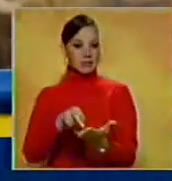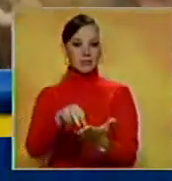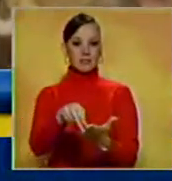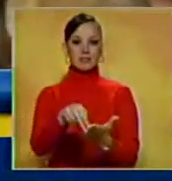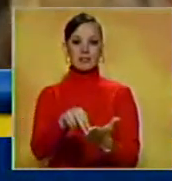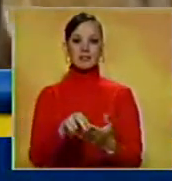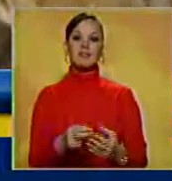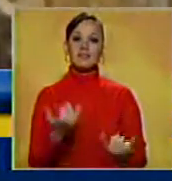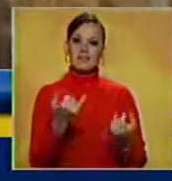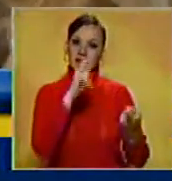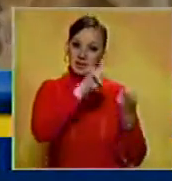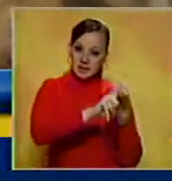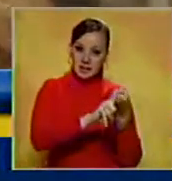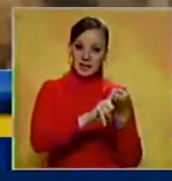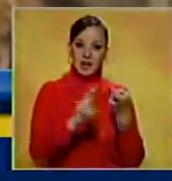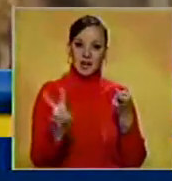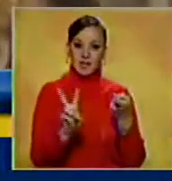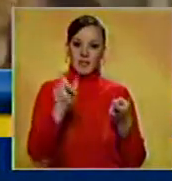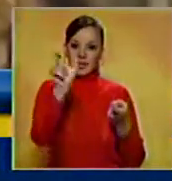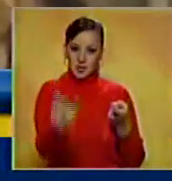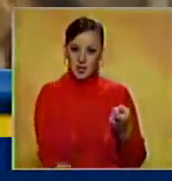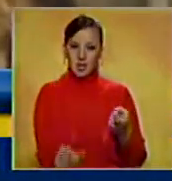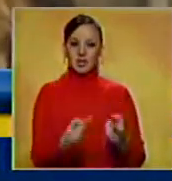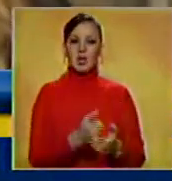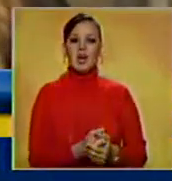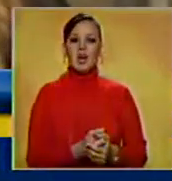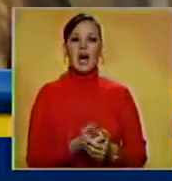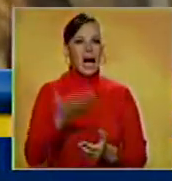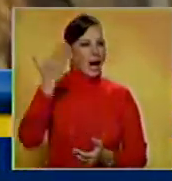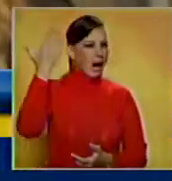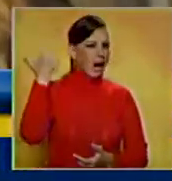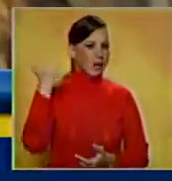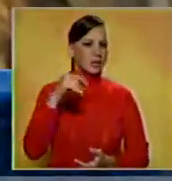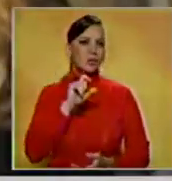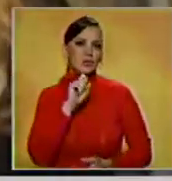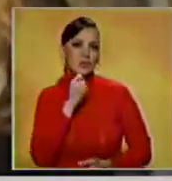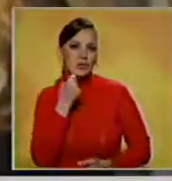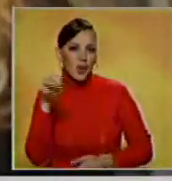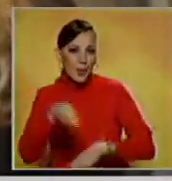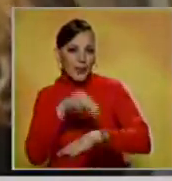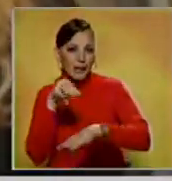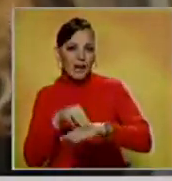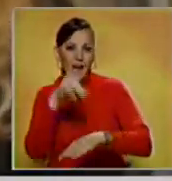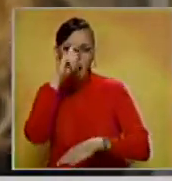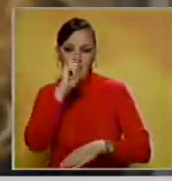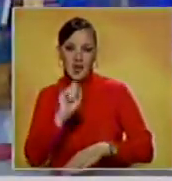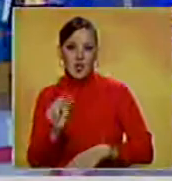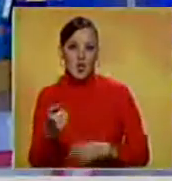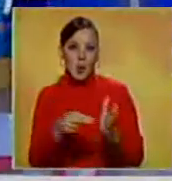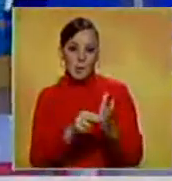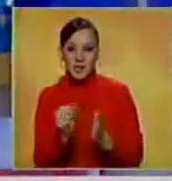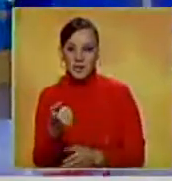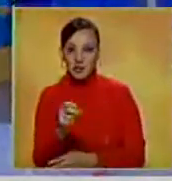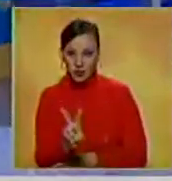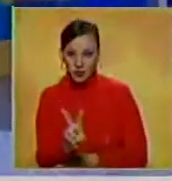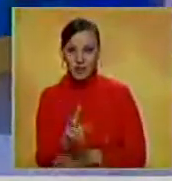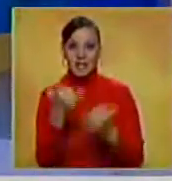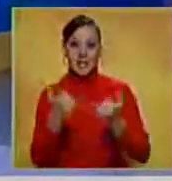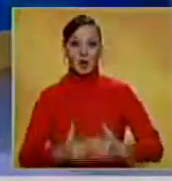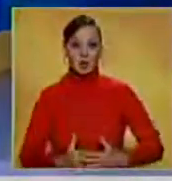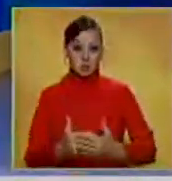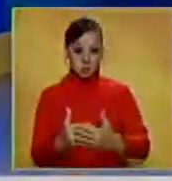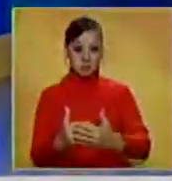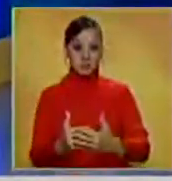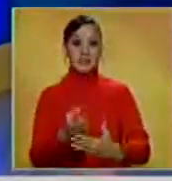de su matrimonio con el actor venezolano José Paniagua, con quien se casó en secreto en Miami en el año 2012. Y Jared Leto